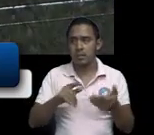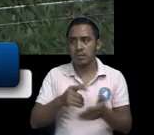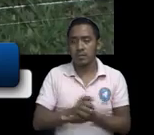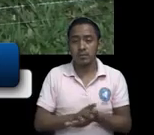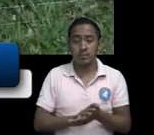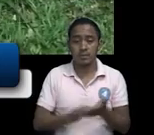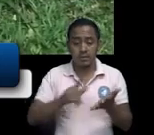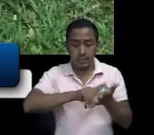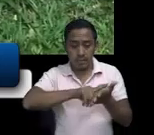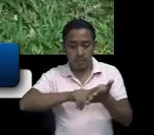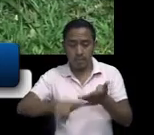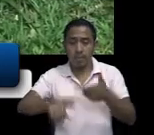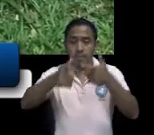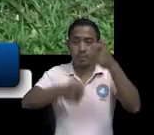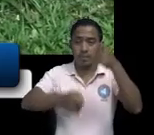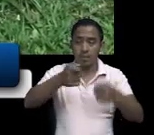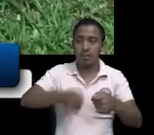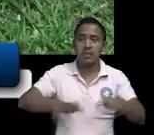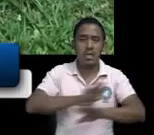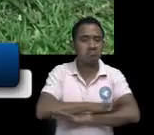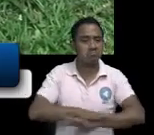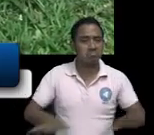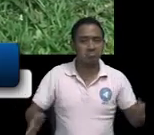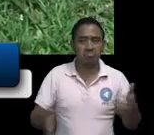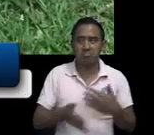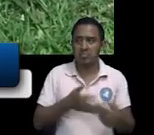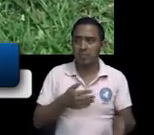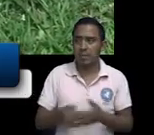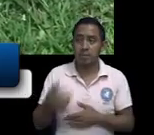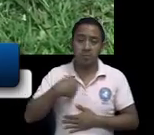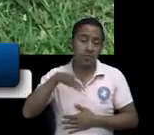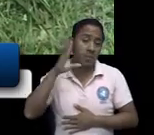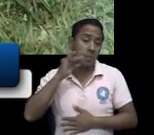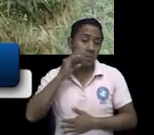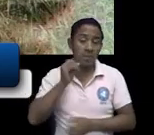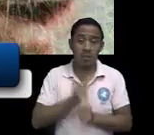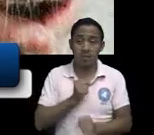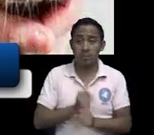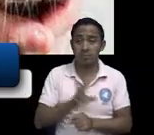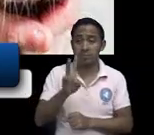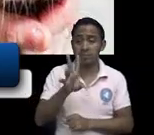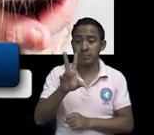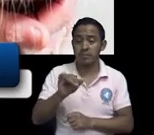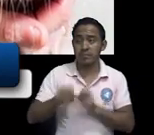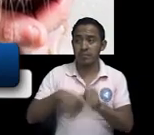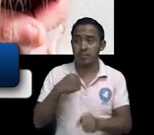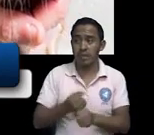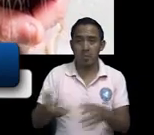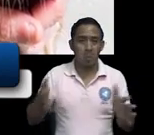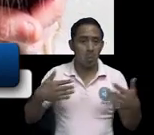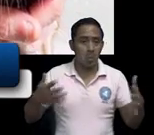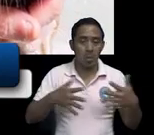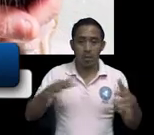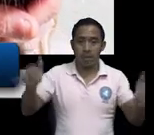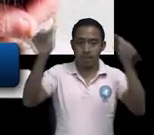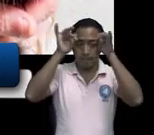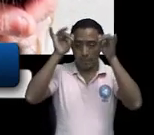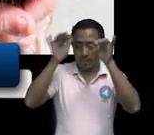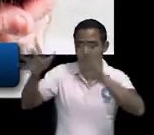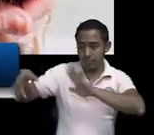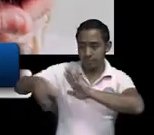leche, se ha visto bastante erradicada, casi no. En mi experiencia laboral, en 25 años, yo no he visto ningún caso de transmisión de